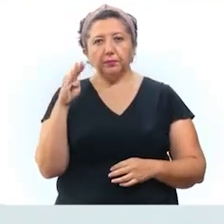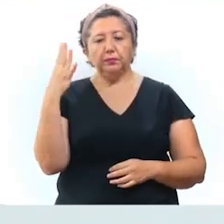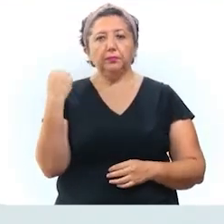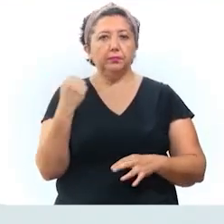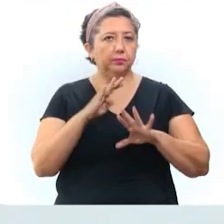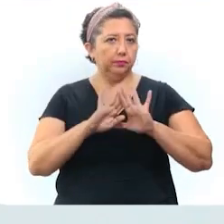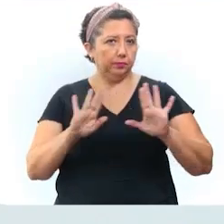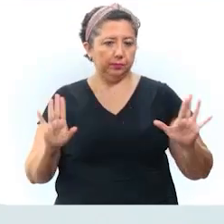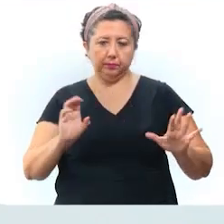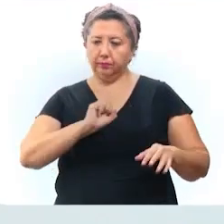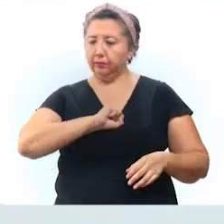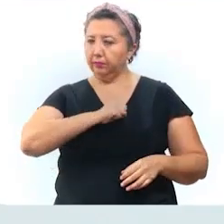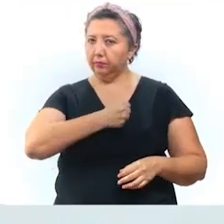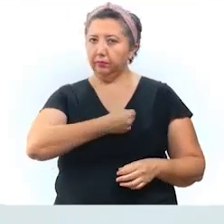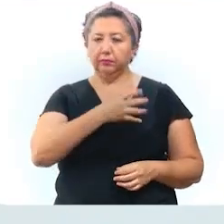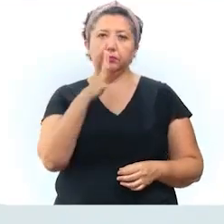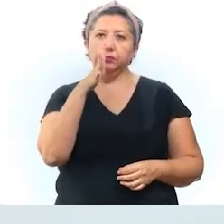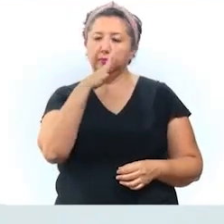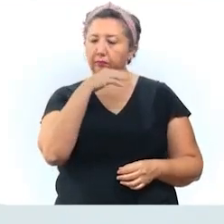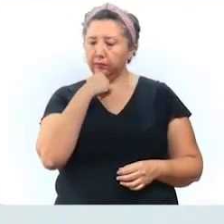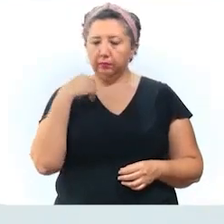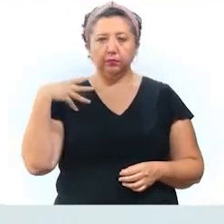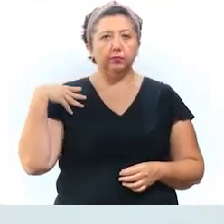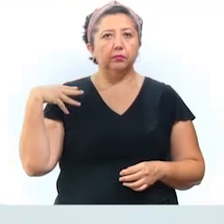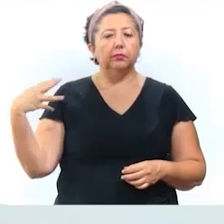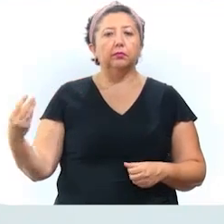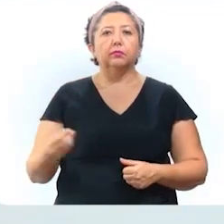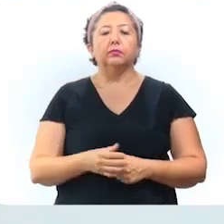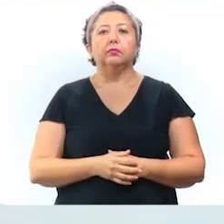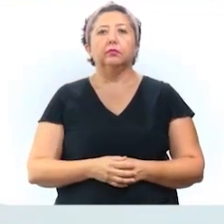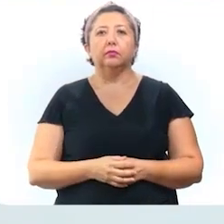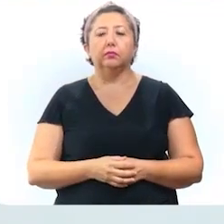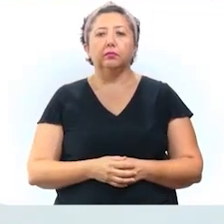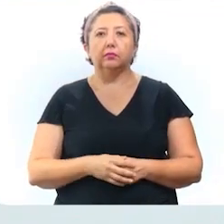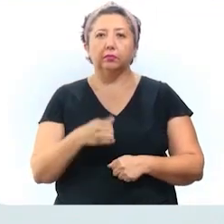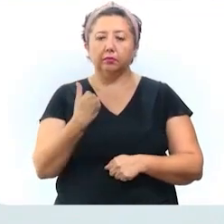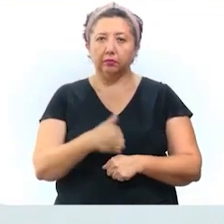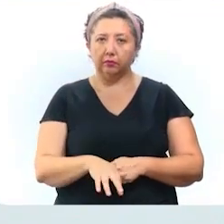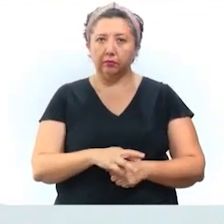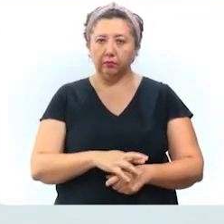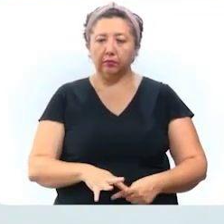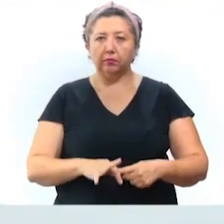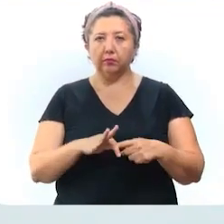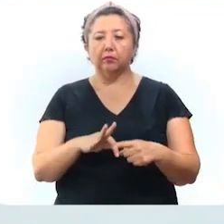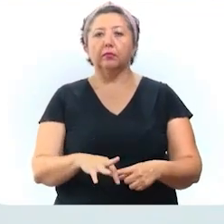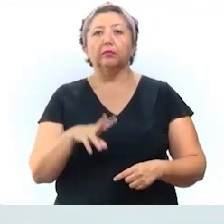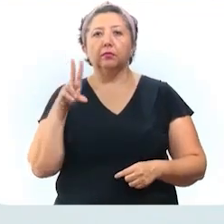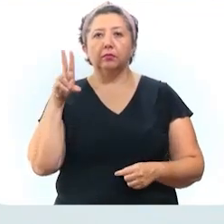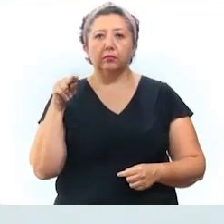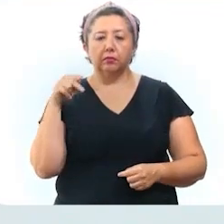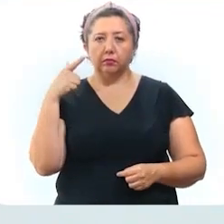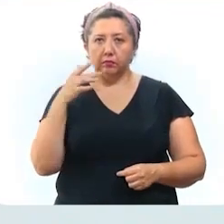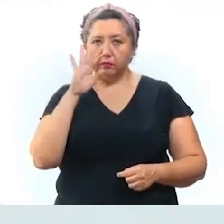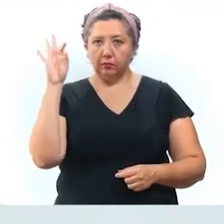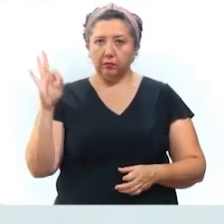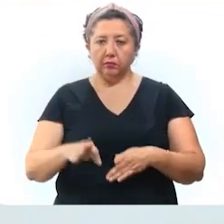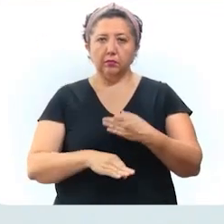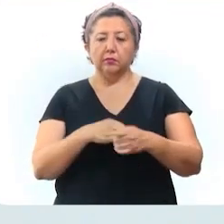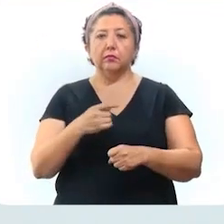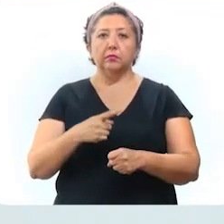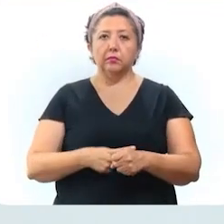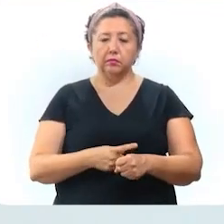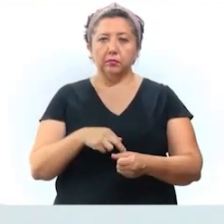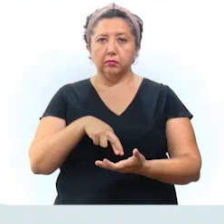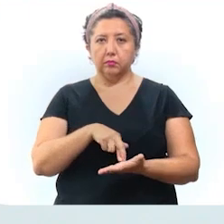63.599 pacientes ya se recuperaron, no presentan síntomas ni pueden contagiar. Esta cifra representa el 87% del total